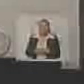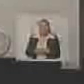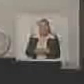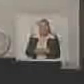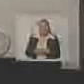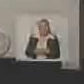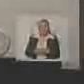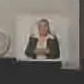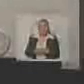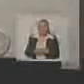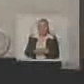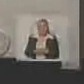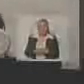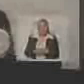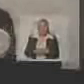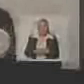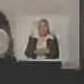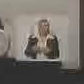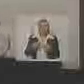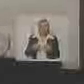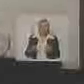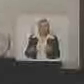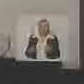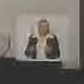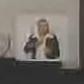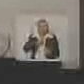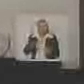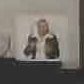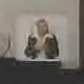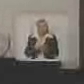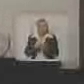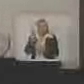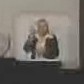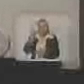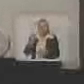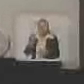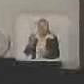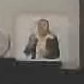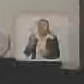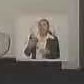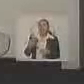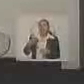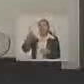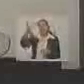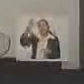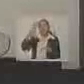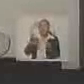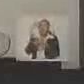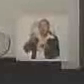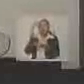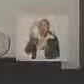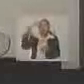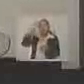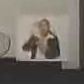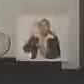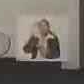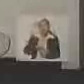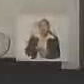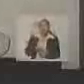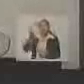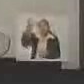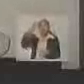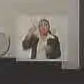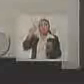lado, volveremos a tener algo que para nosotros los Benito Juarenses era muy importante y fue el eje